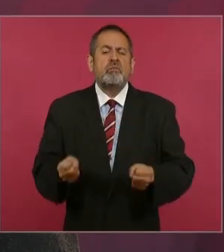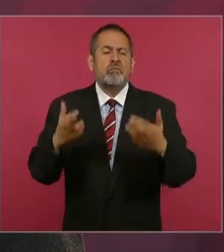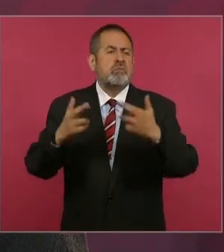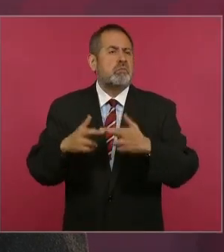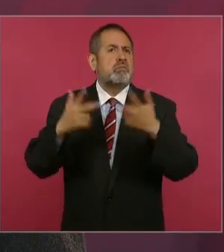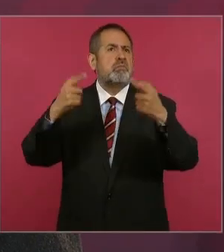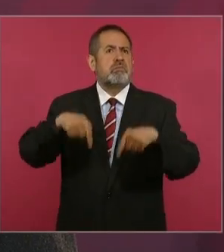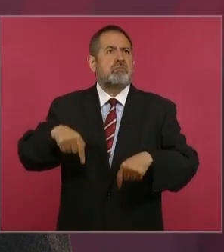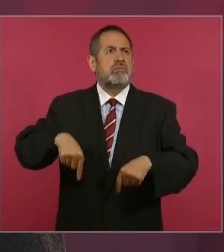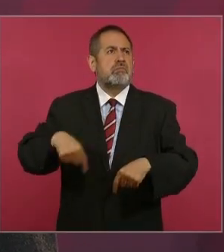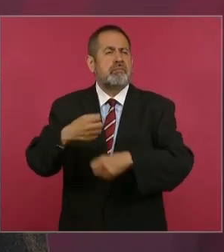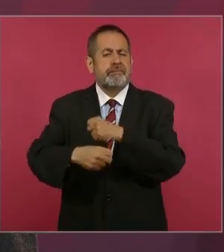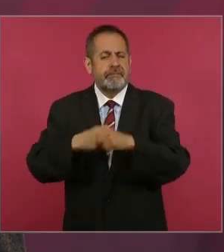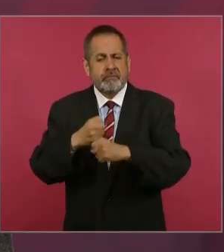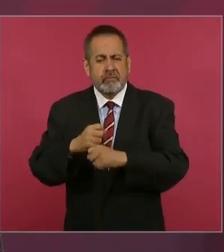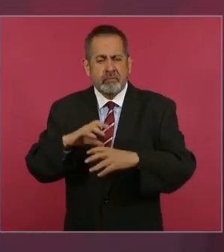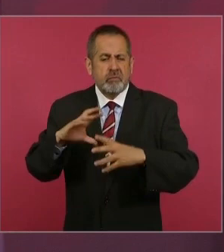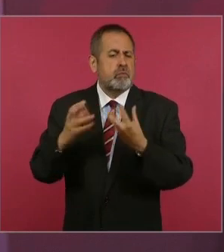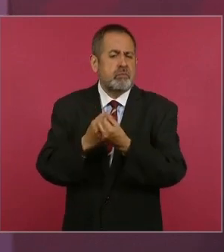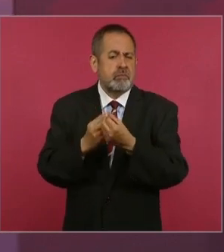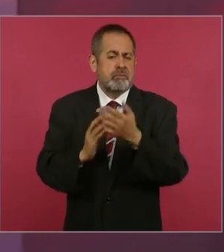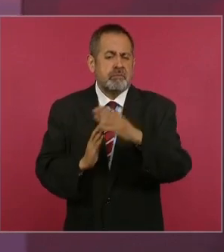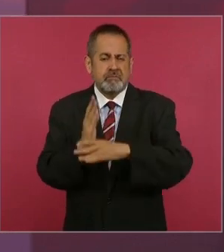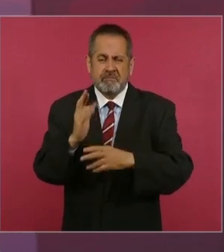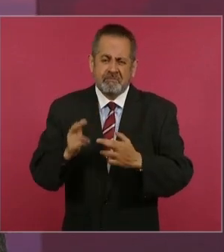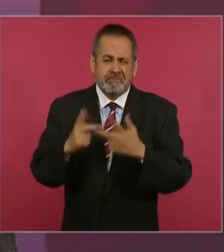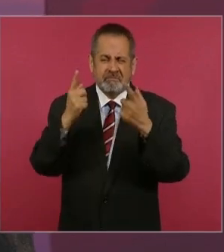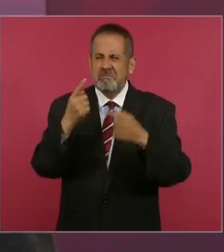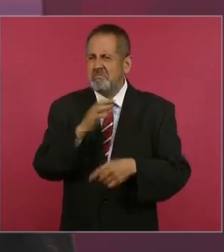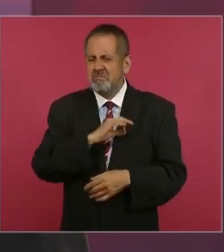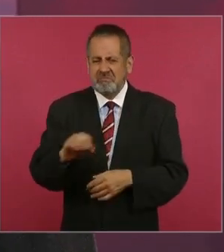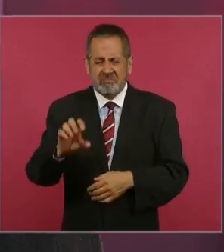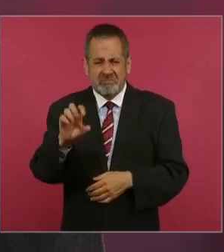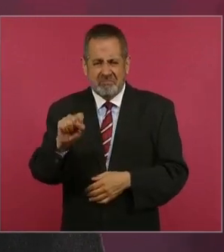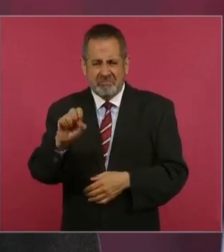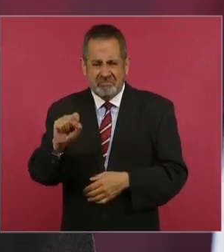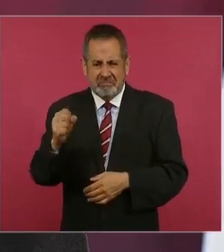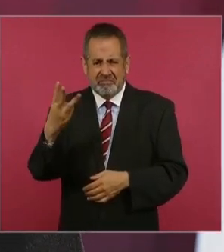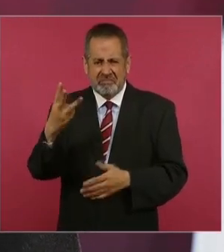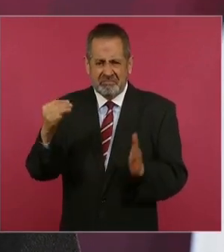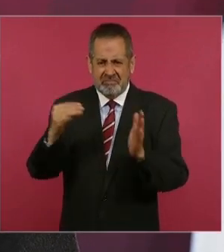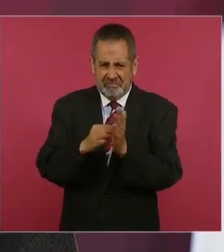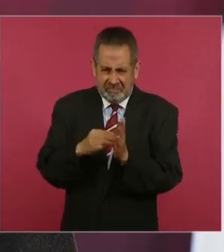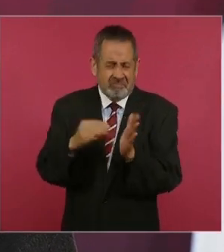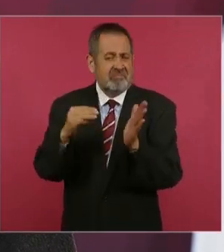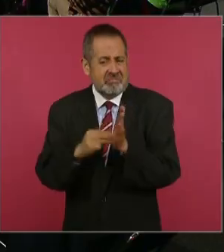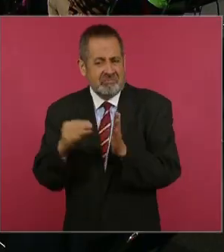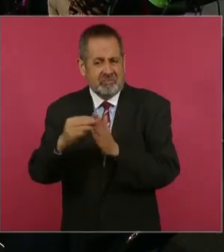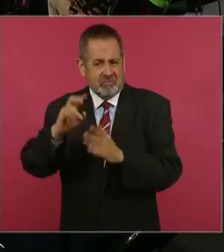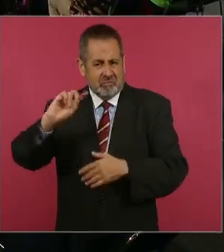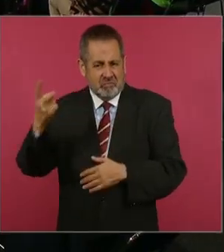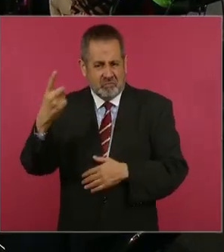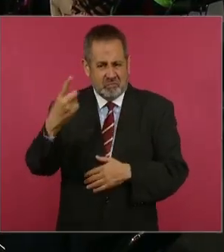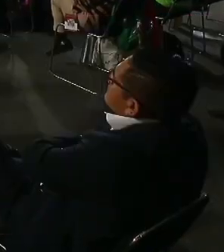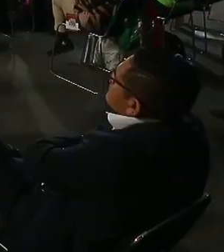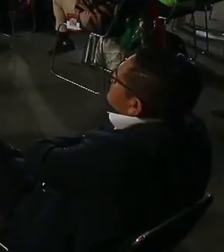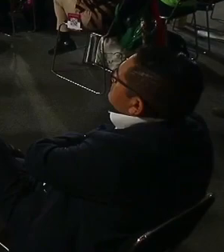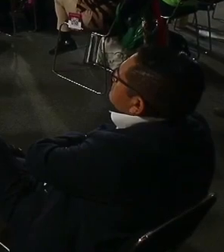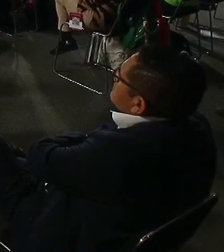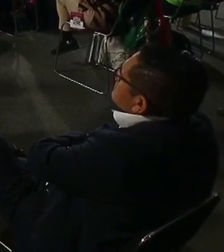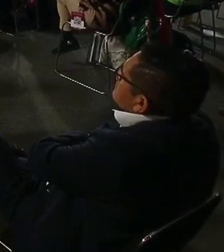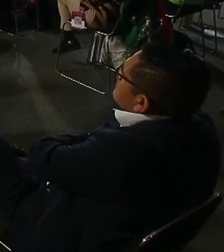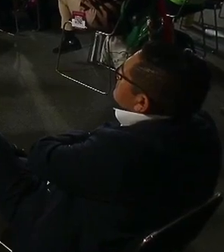vamos a rebasar los 63000 millones de dólares